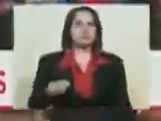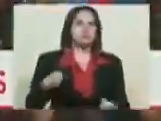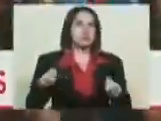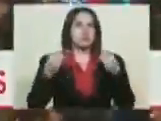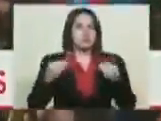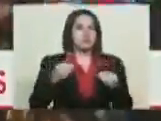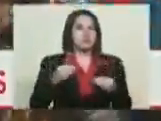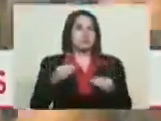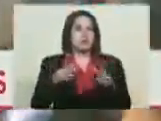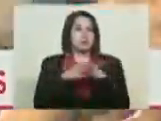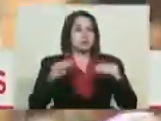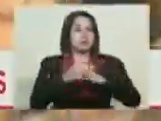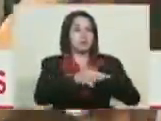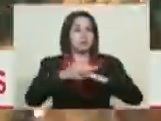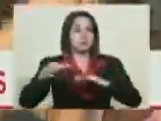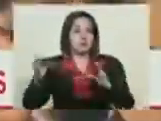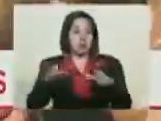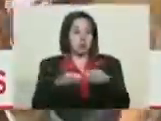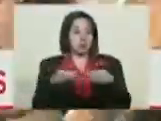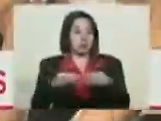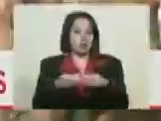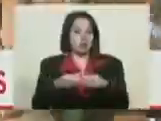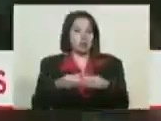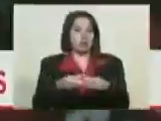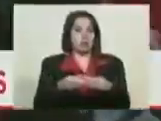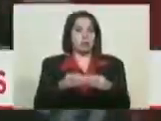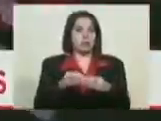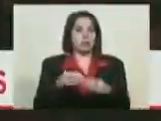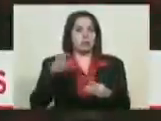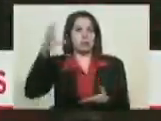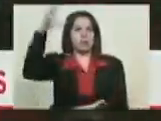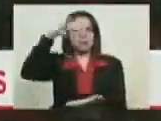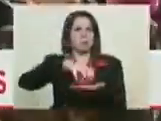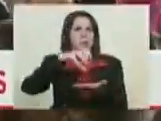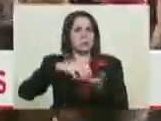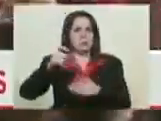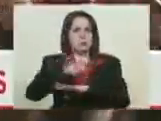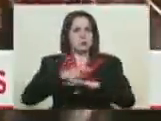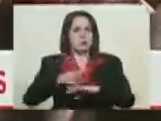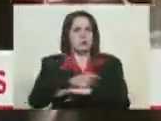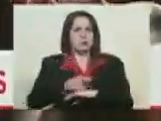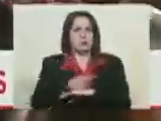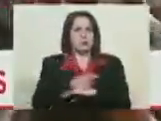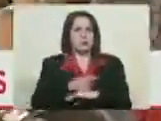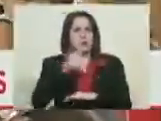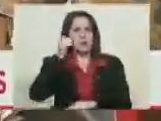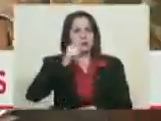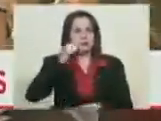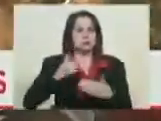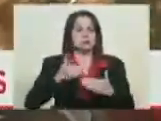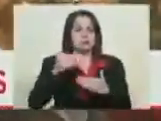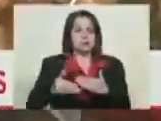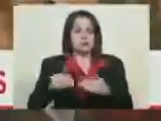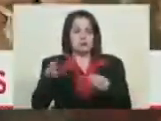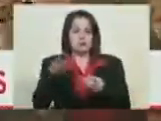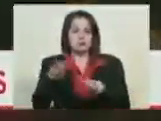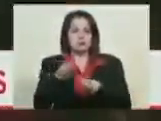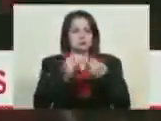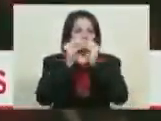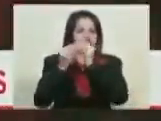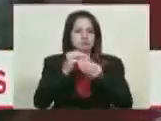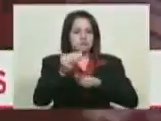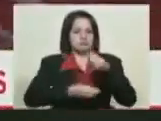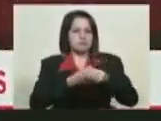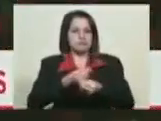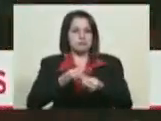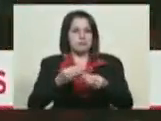municipales a una reunión en el Palacio de Gobierno el próximo sábado para diseñar un plan único de trabajo